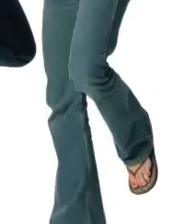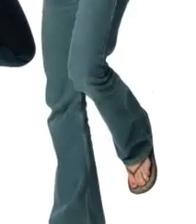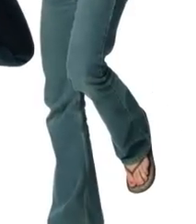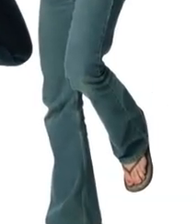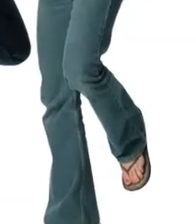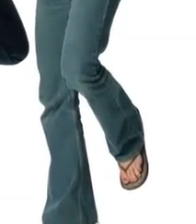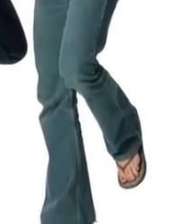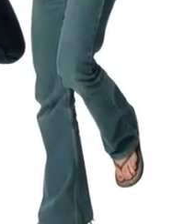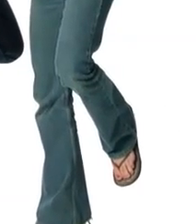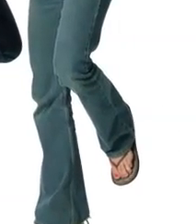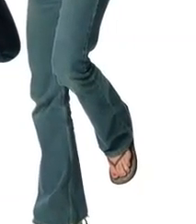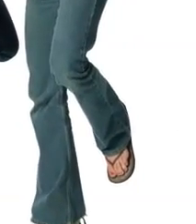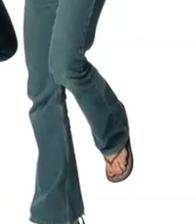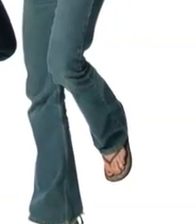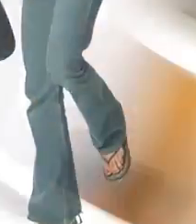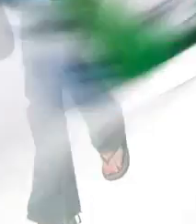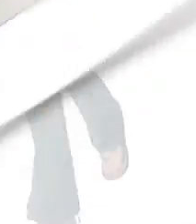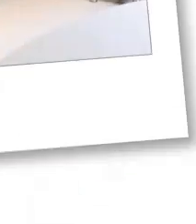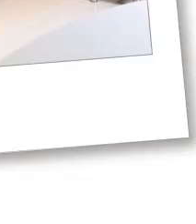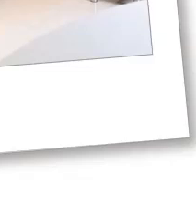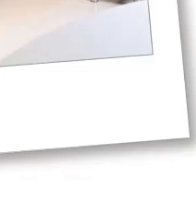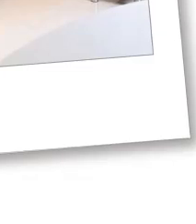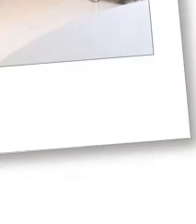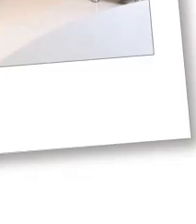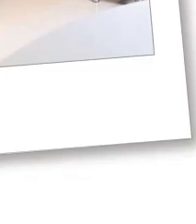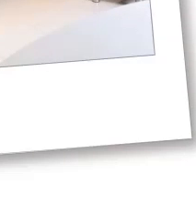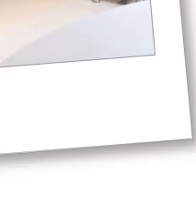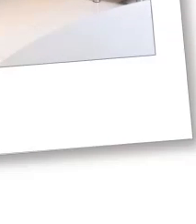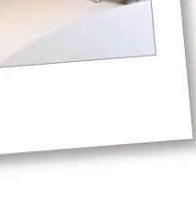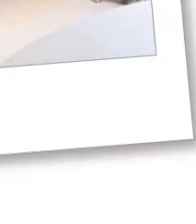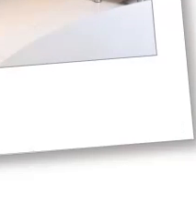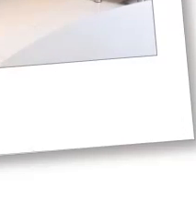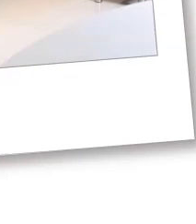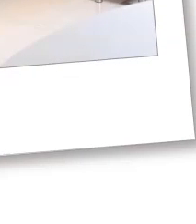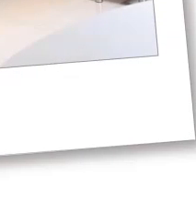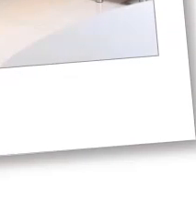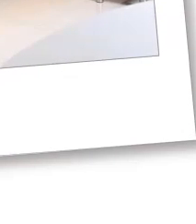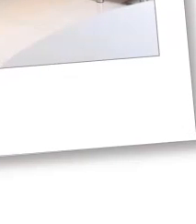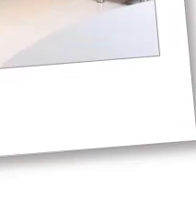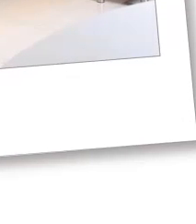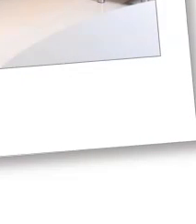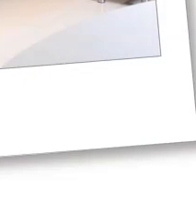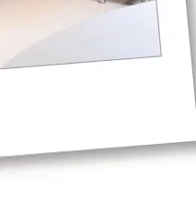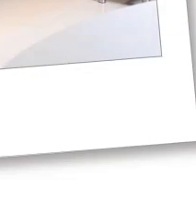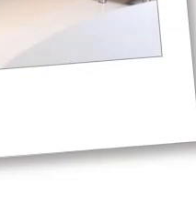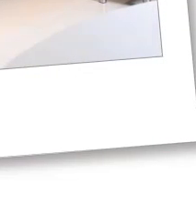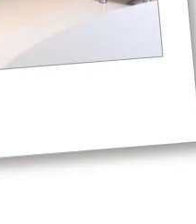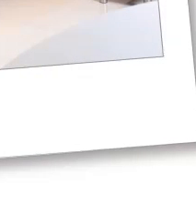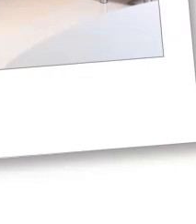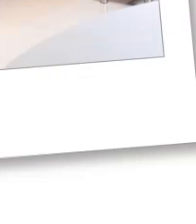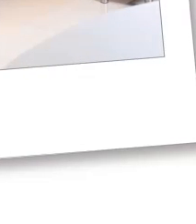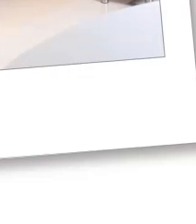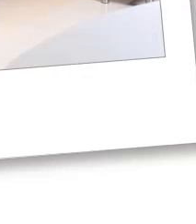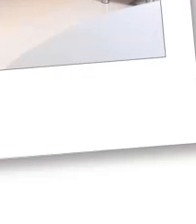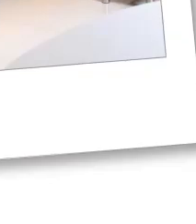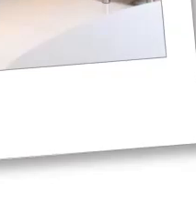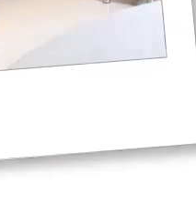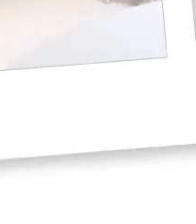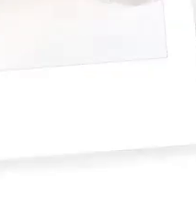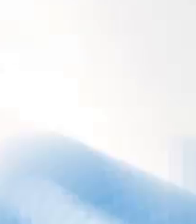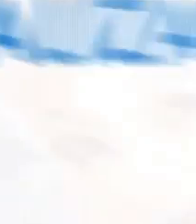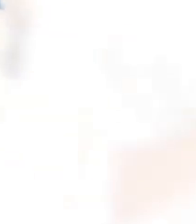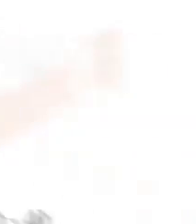La tecnología moderna de Crown hará que tu sonrisa salte a la vista. Cámara intraoral, detector de caries, anestesia por computador y la mejor